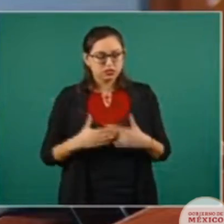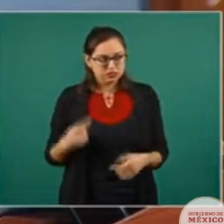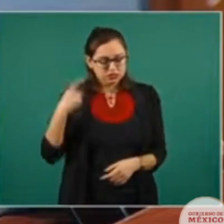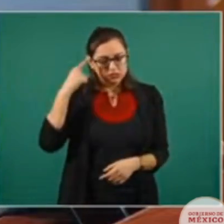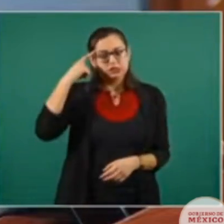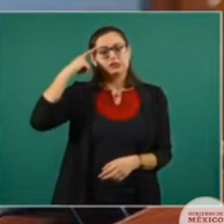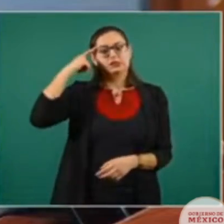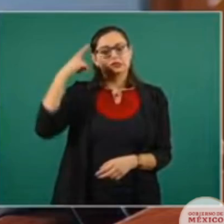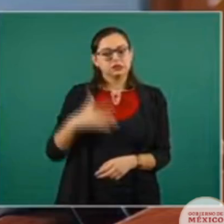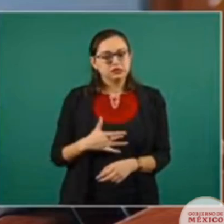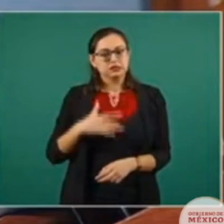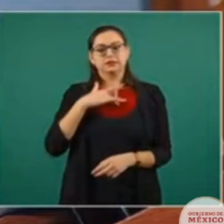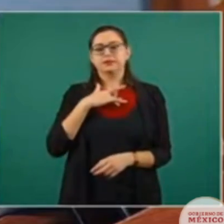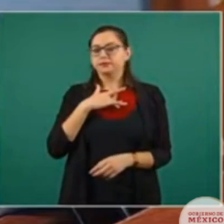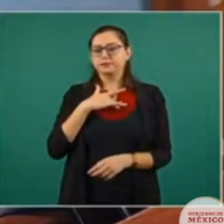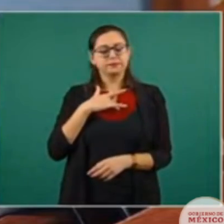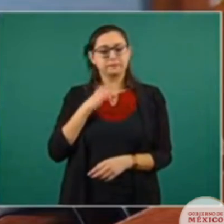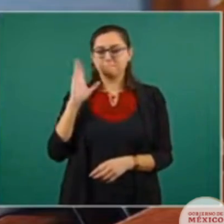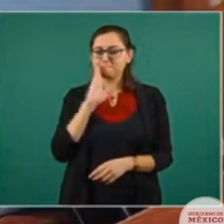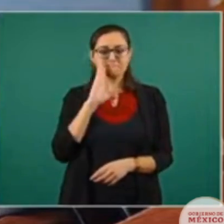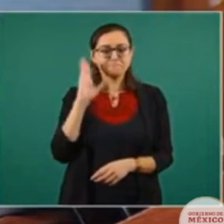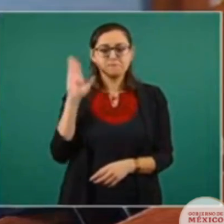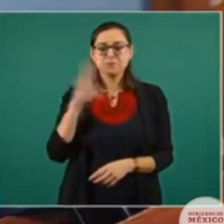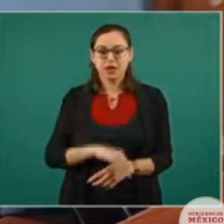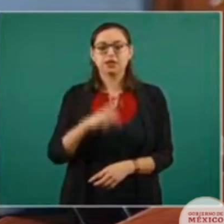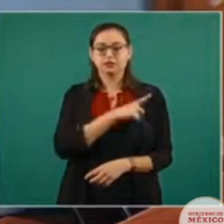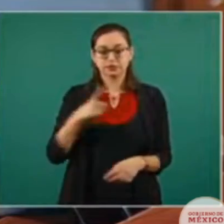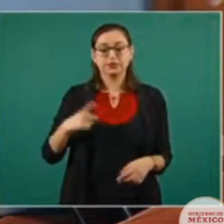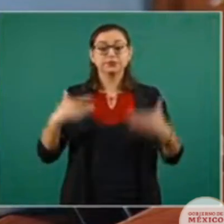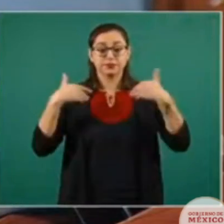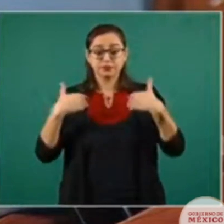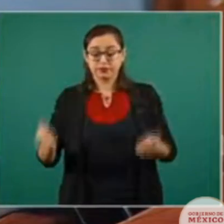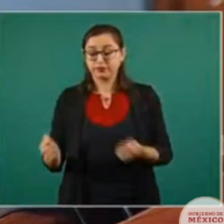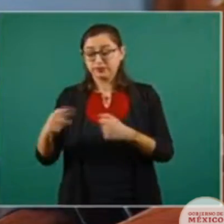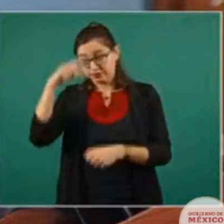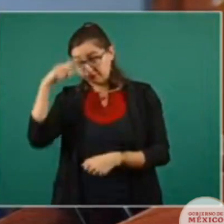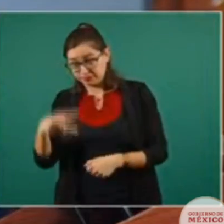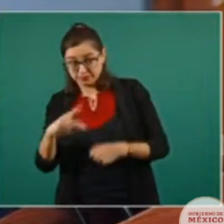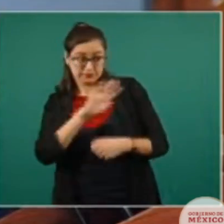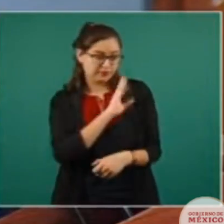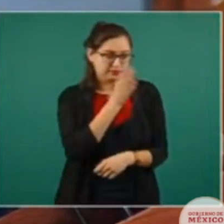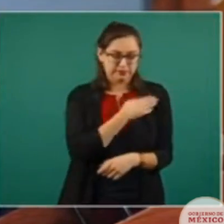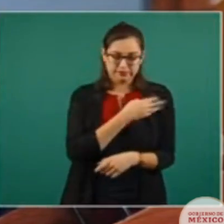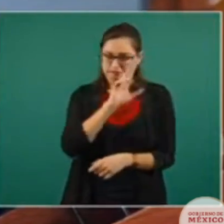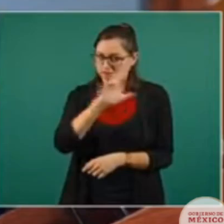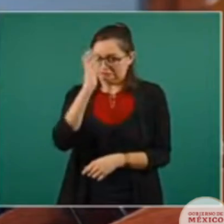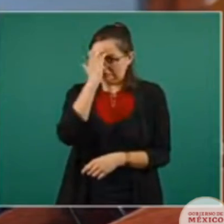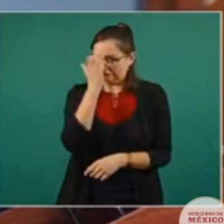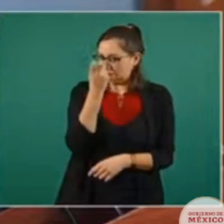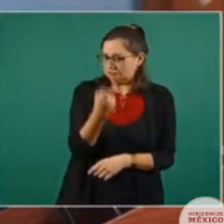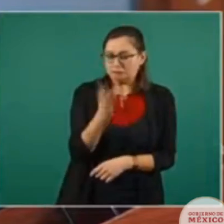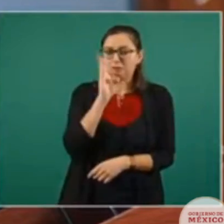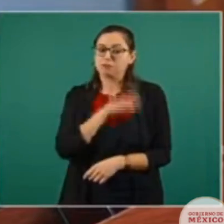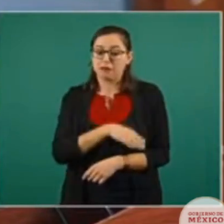asumirse como atentados a los principios que rigen a ambas naciones, formulados a través de